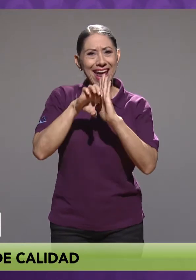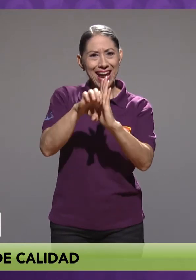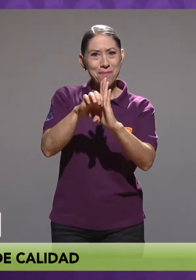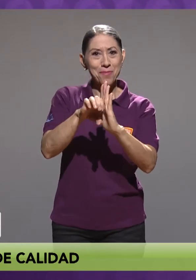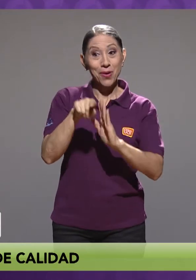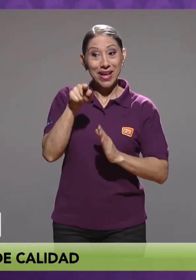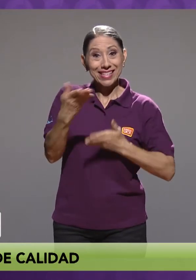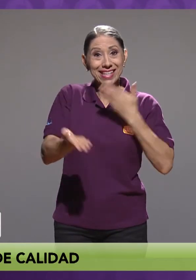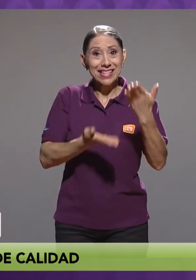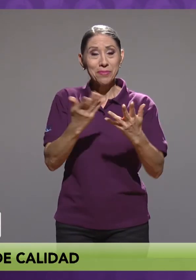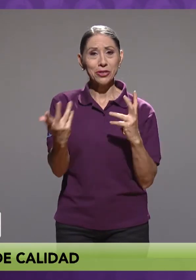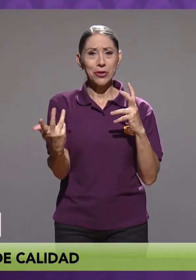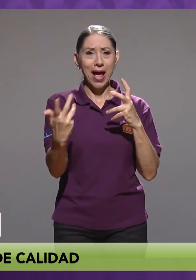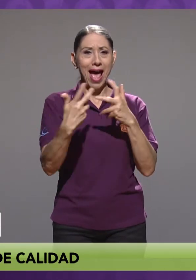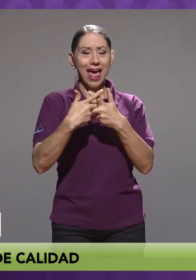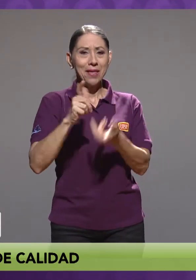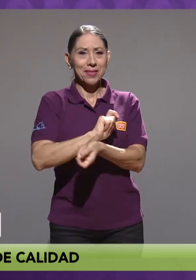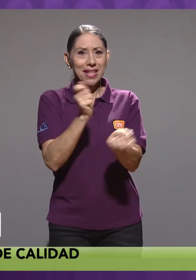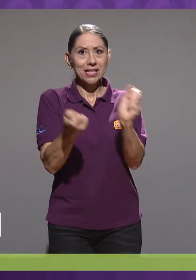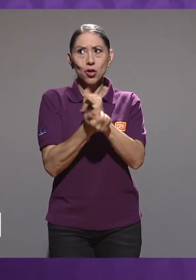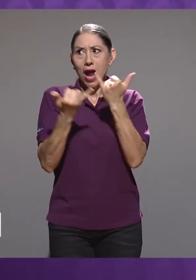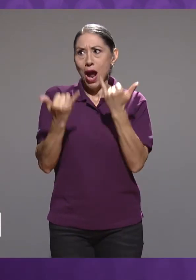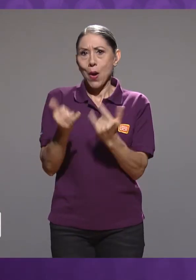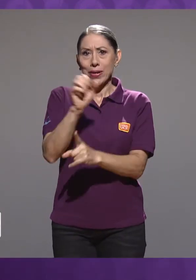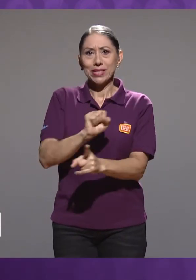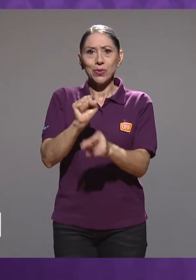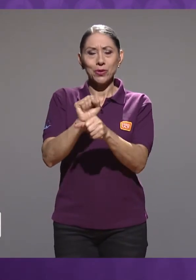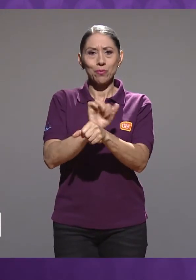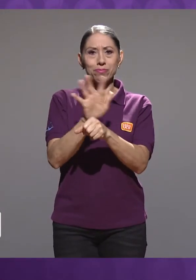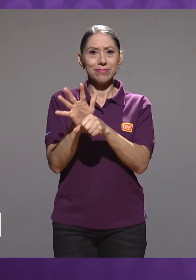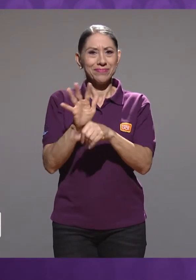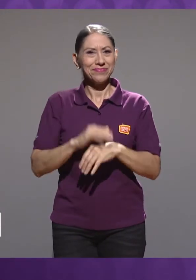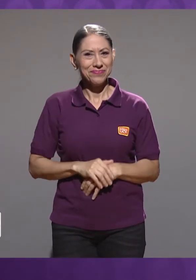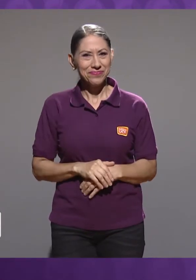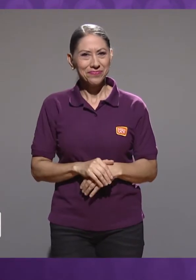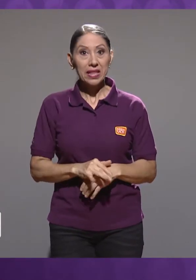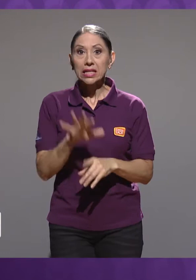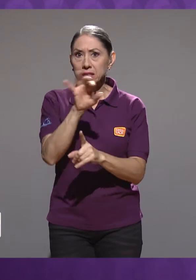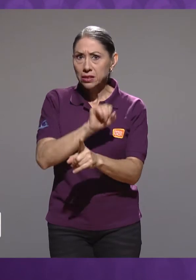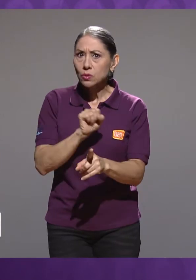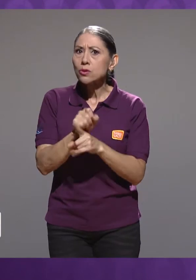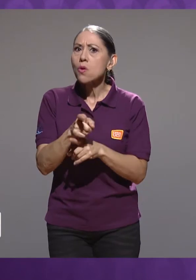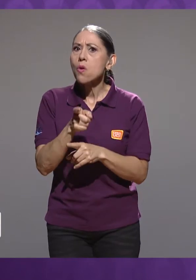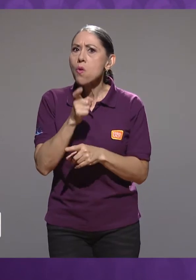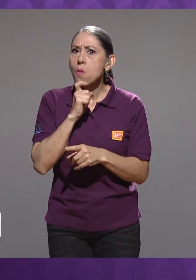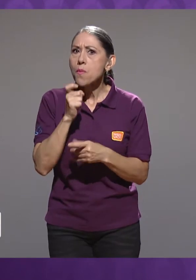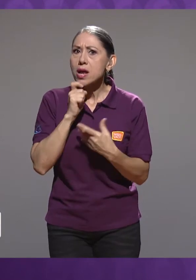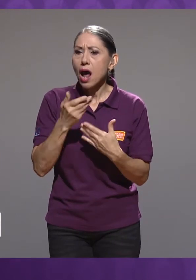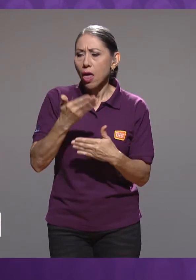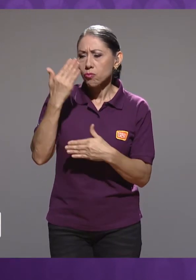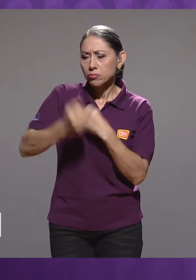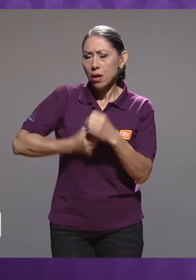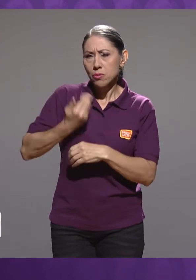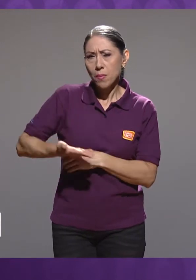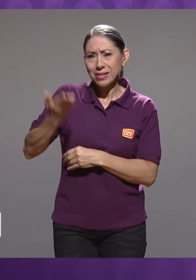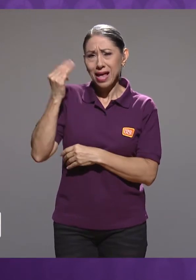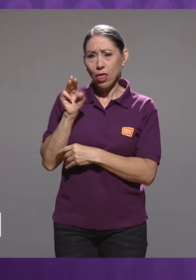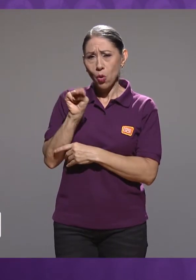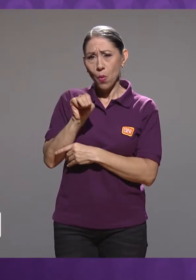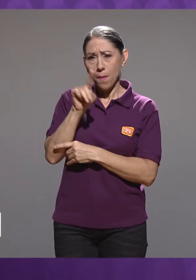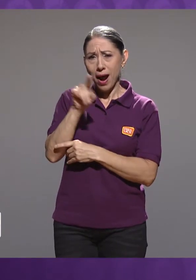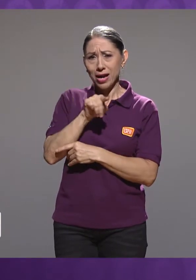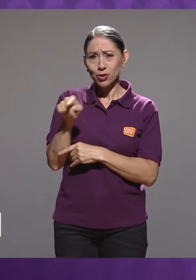ha realizado este servicio en el contexto de la pandemia. Ante un panorama complicado que enviaba en marzo de 2020